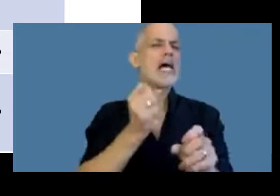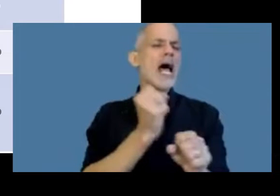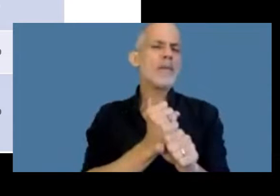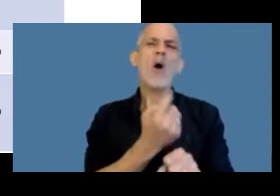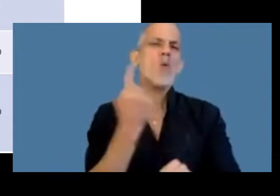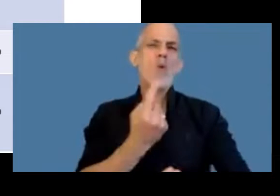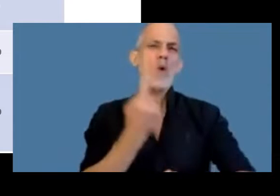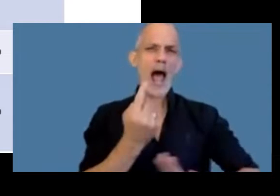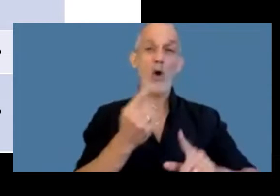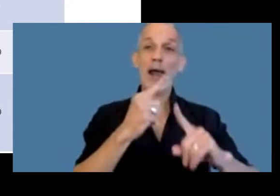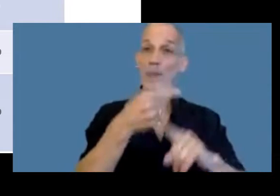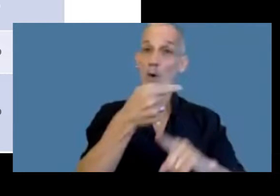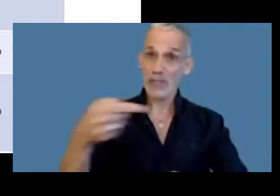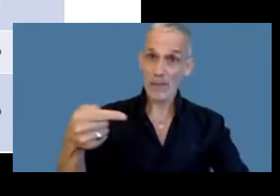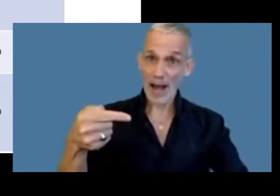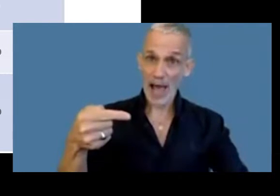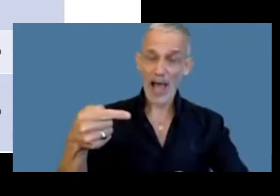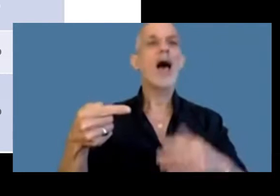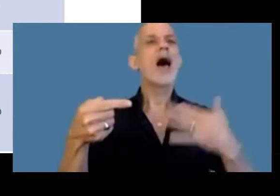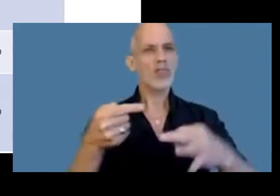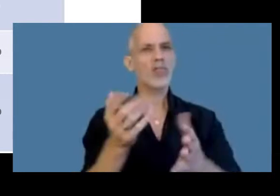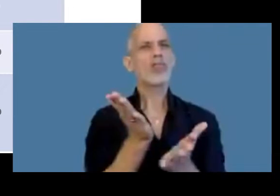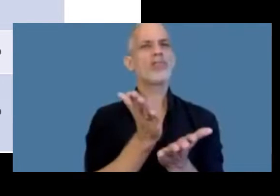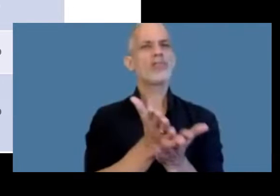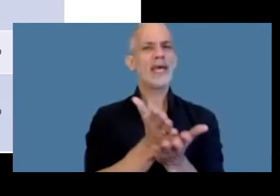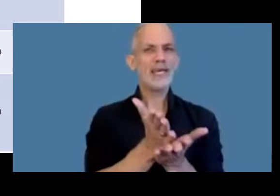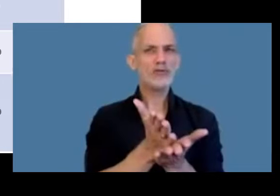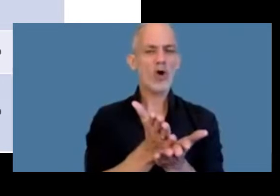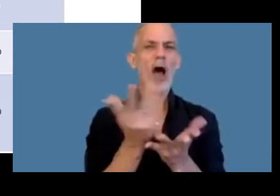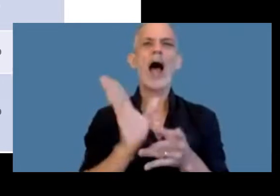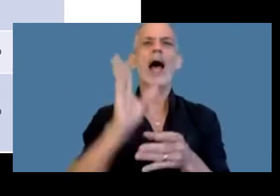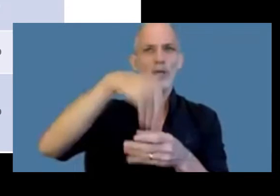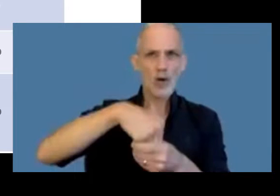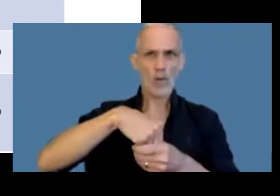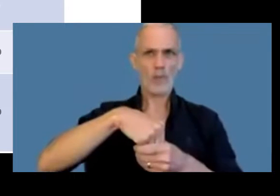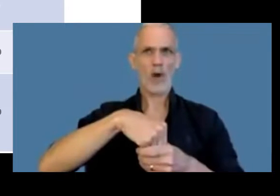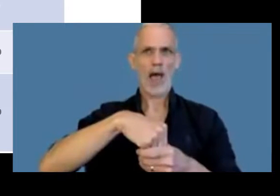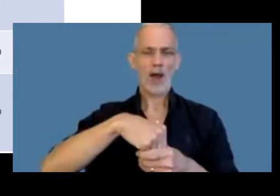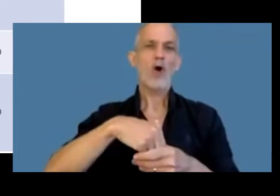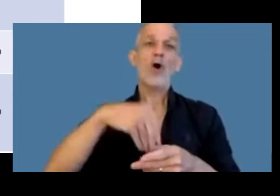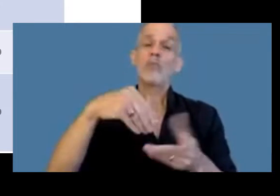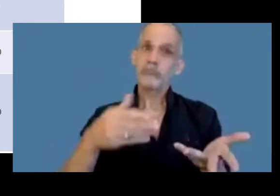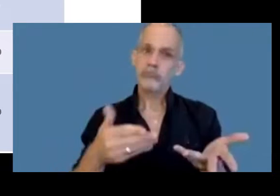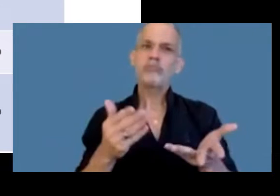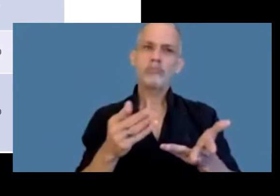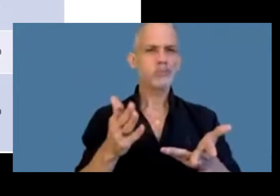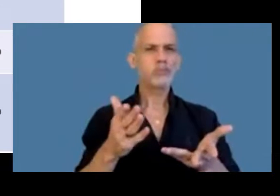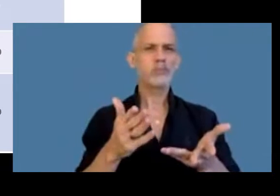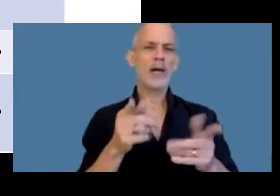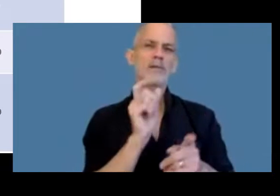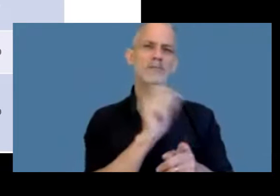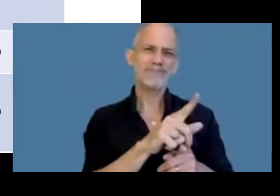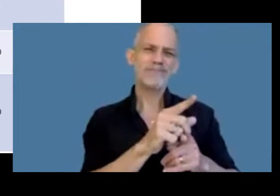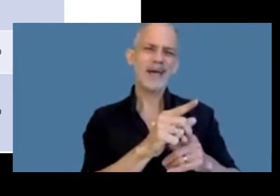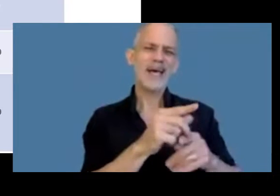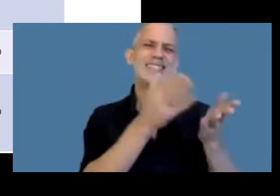por semana, tiene derecho a ser incorporado dentro de Mi Simplificación Servicios